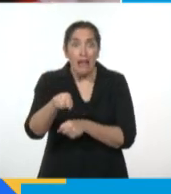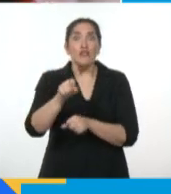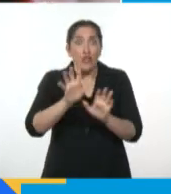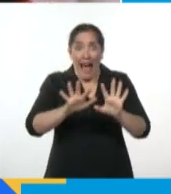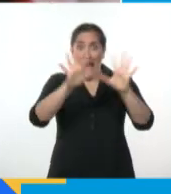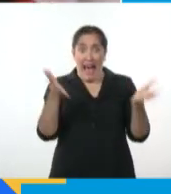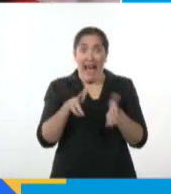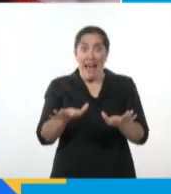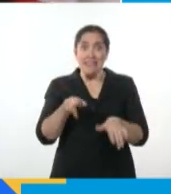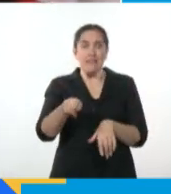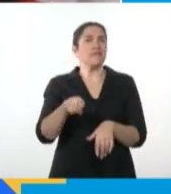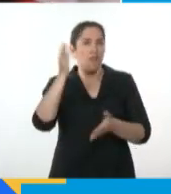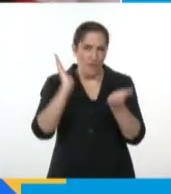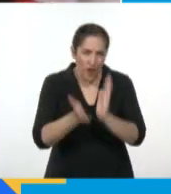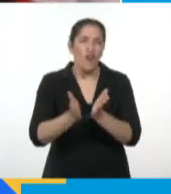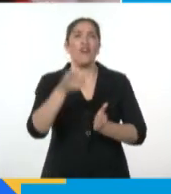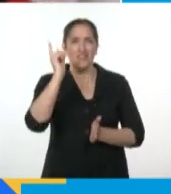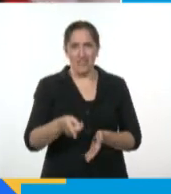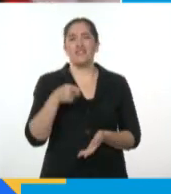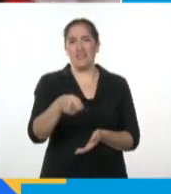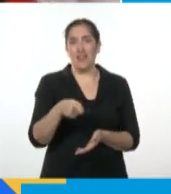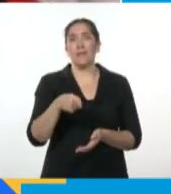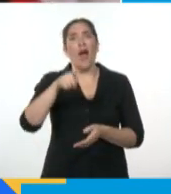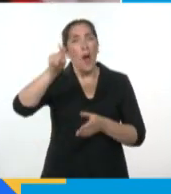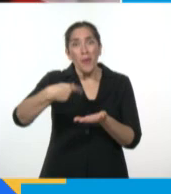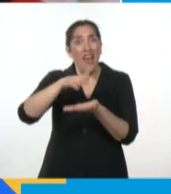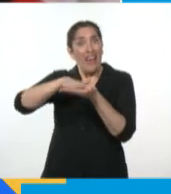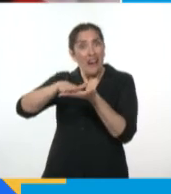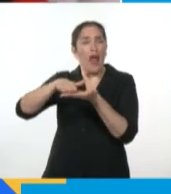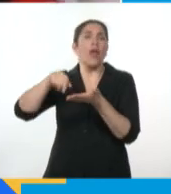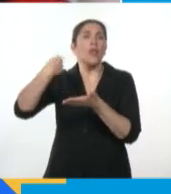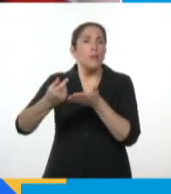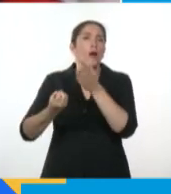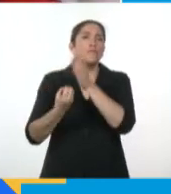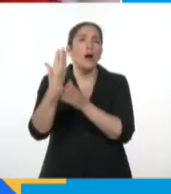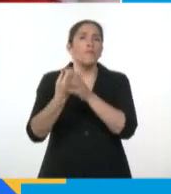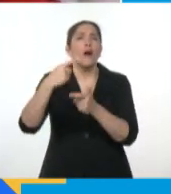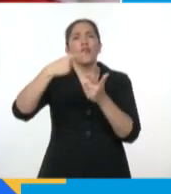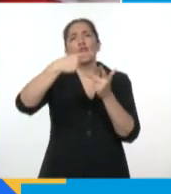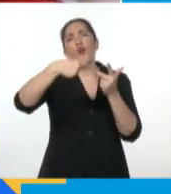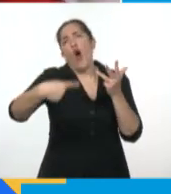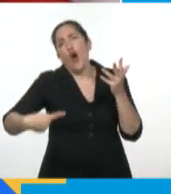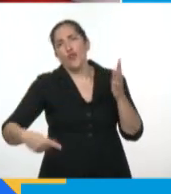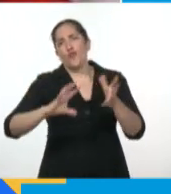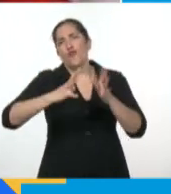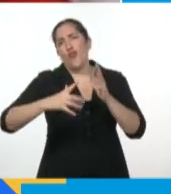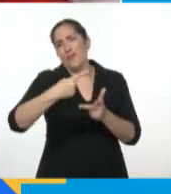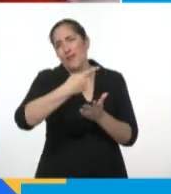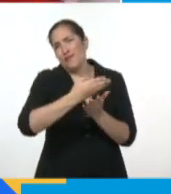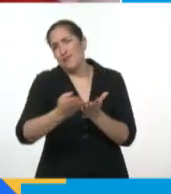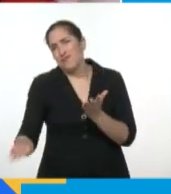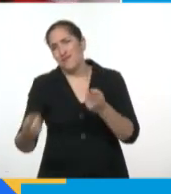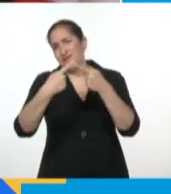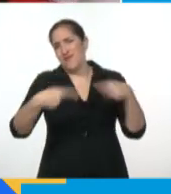y de ahí emergen todos los planos posteriores de violencias que van